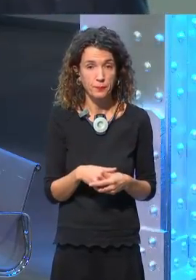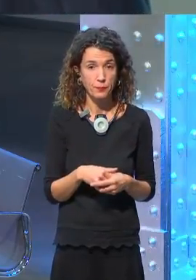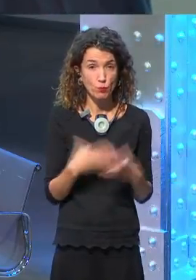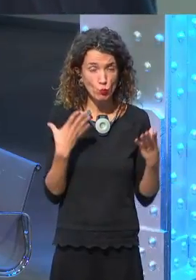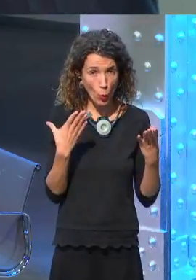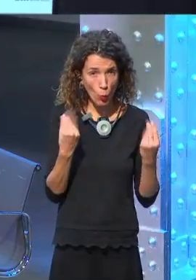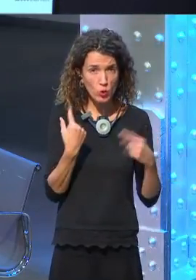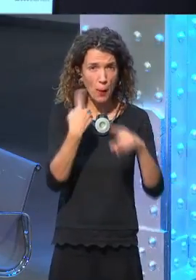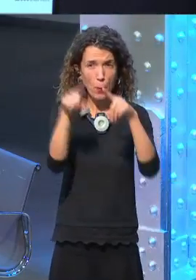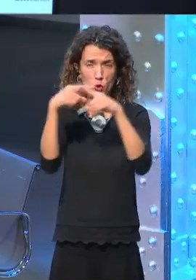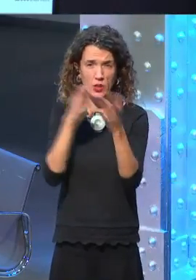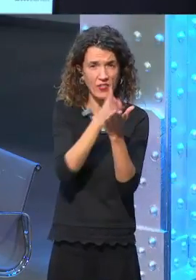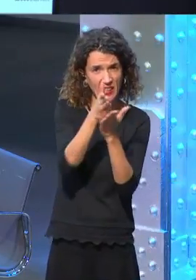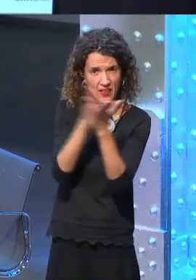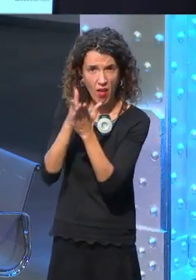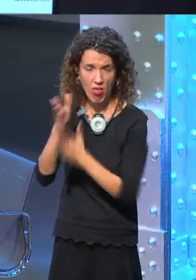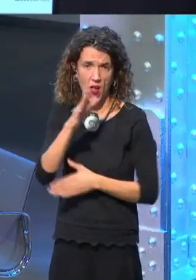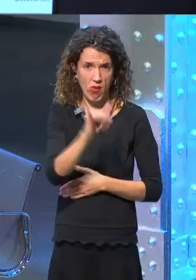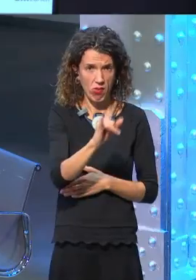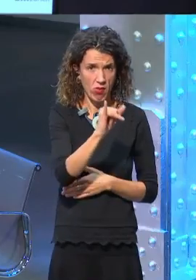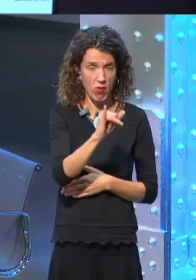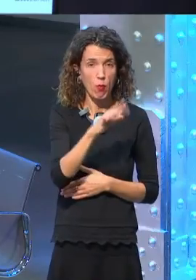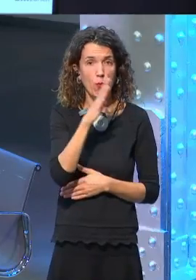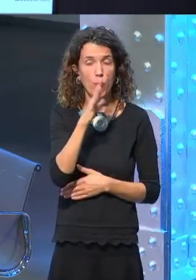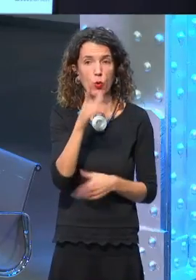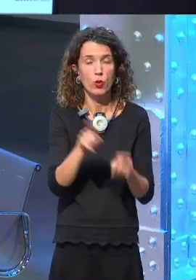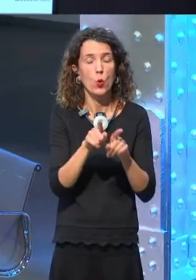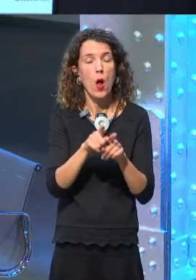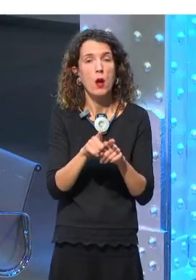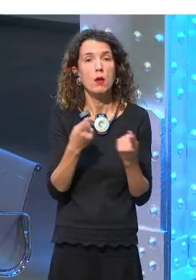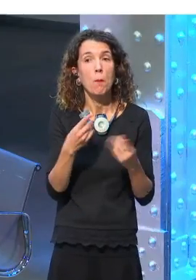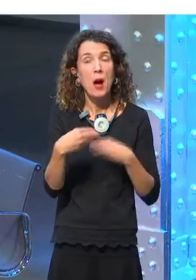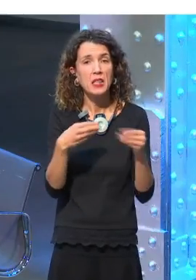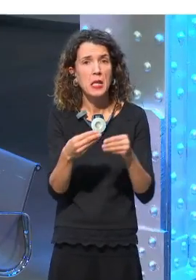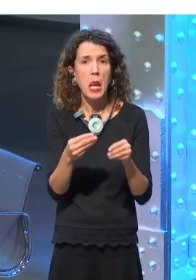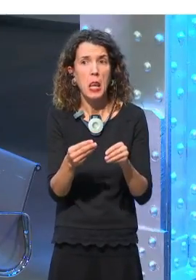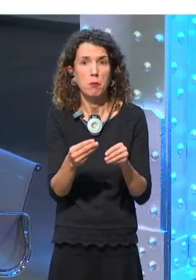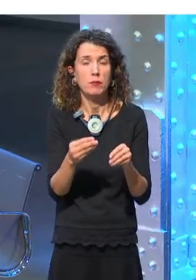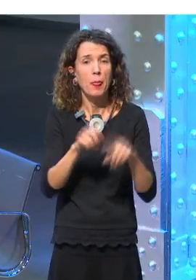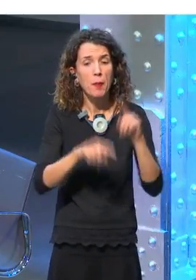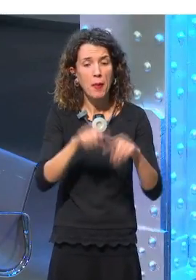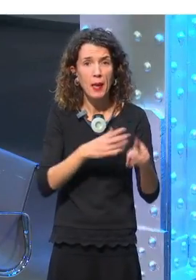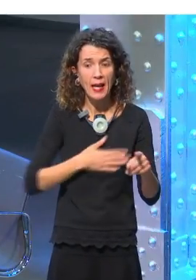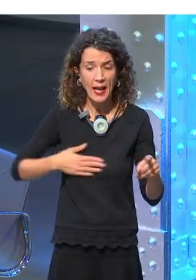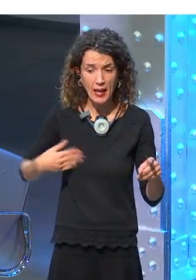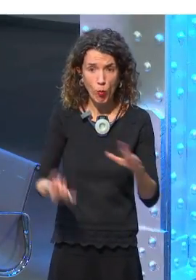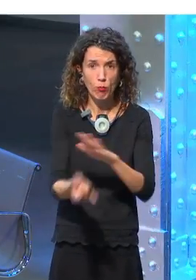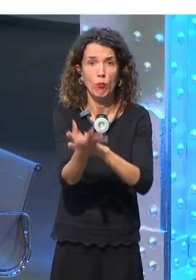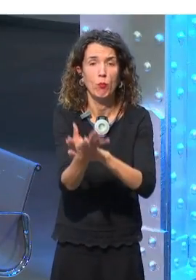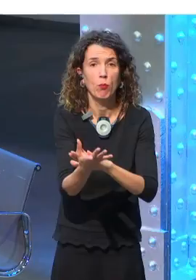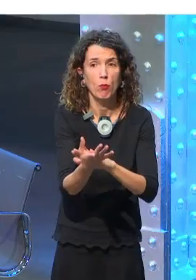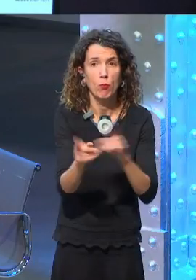Hay muchas otras posibilidades. ¿Por qué no nos limitamos a lanzar el material a donde queremos que esté?